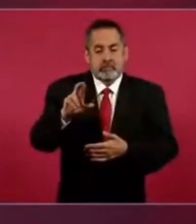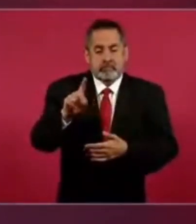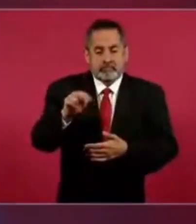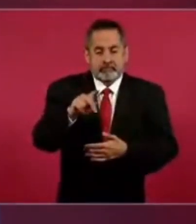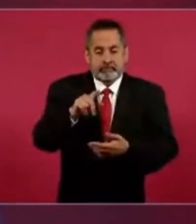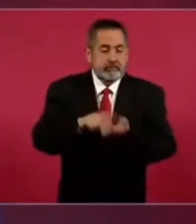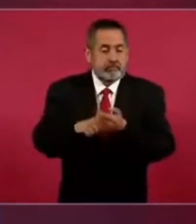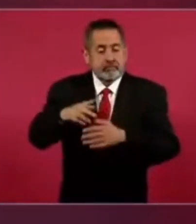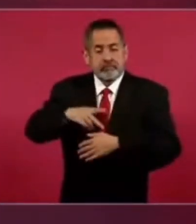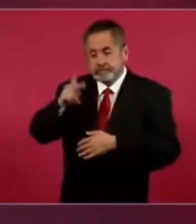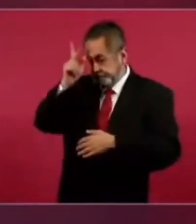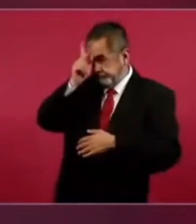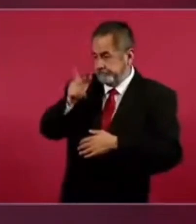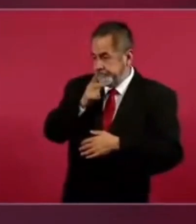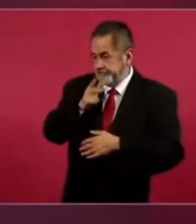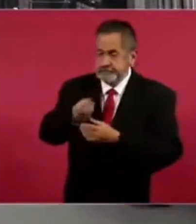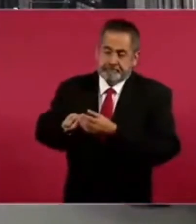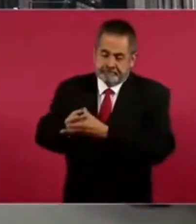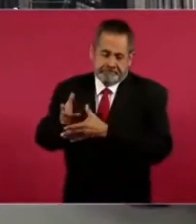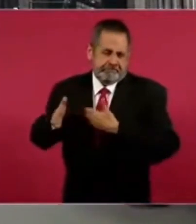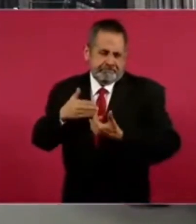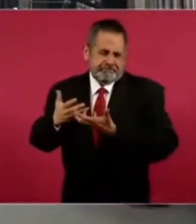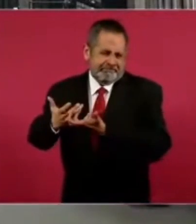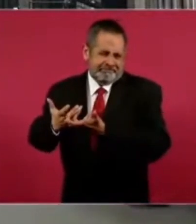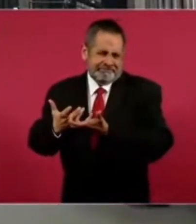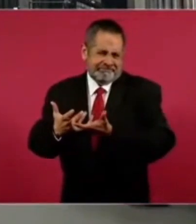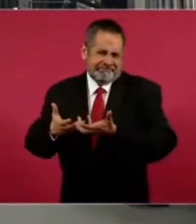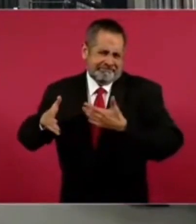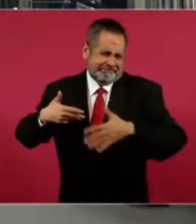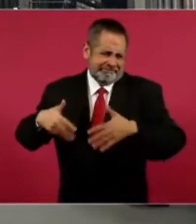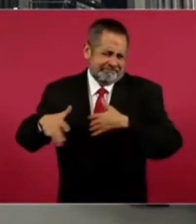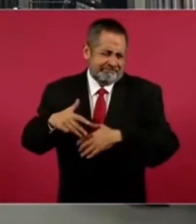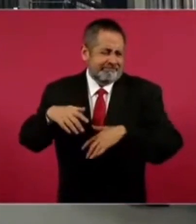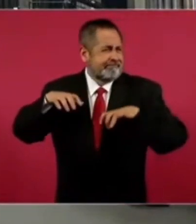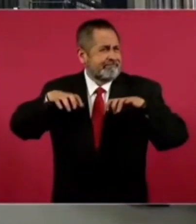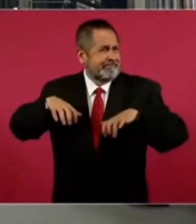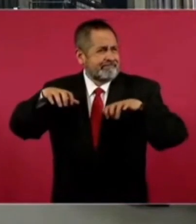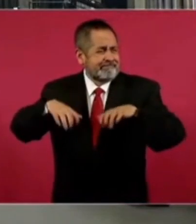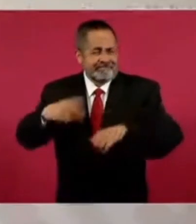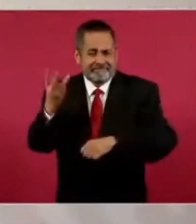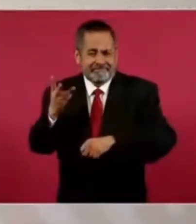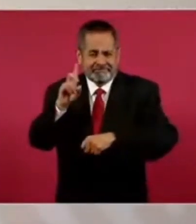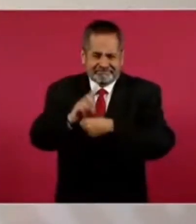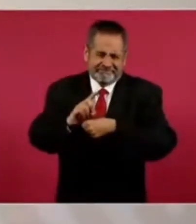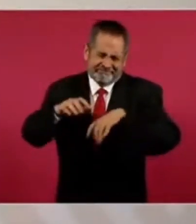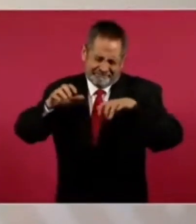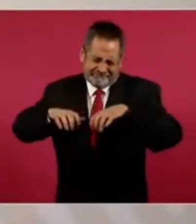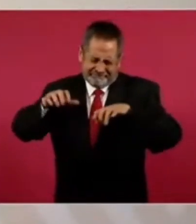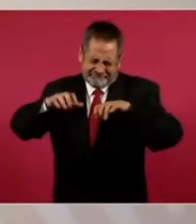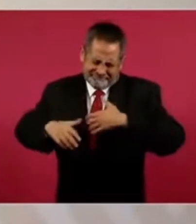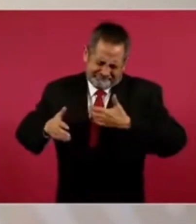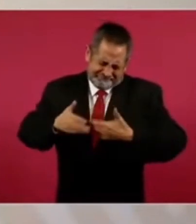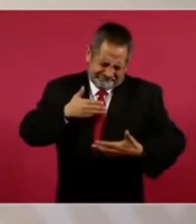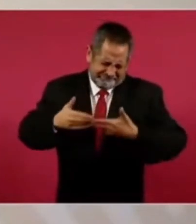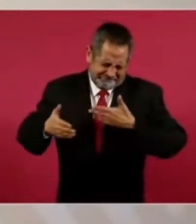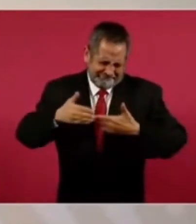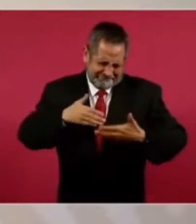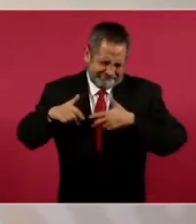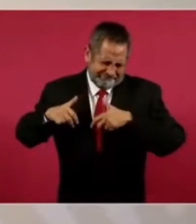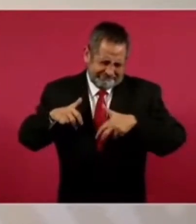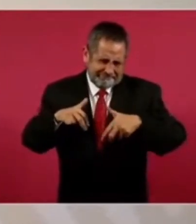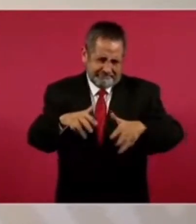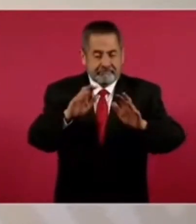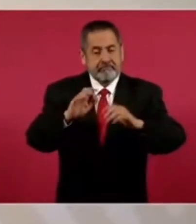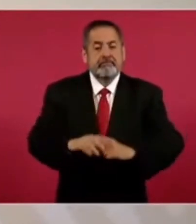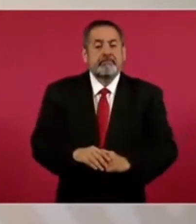salido de Villahermosa y con lluvia, 3 días lloviendo, caminando con